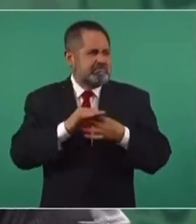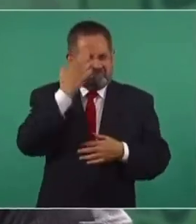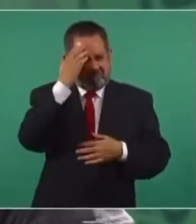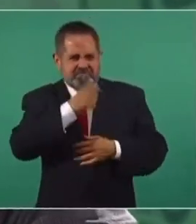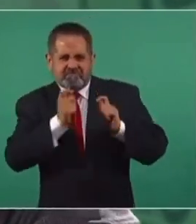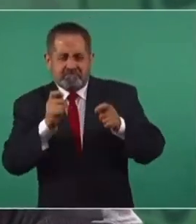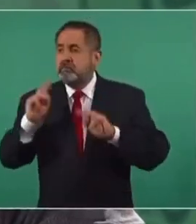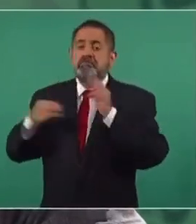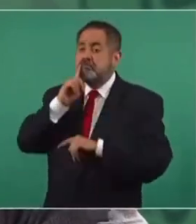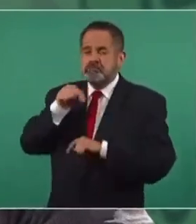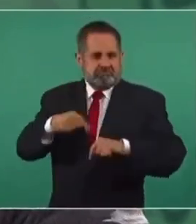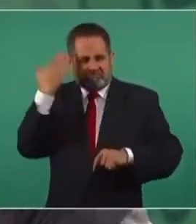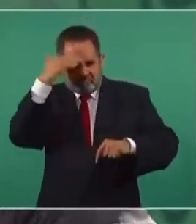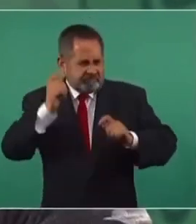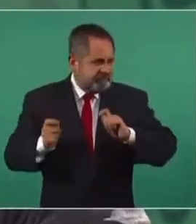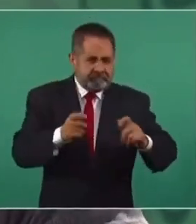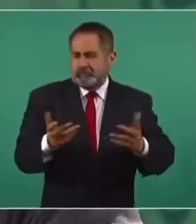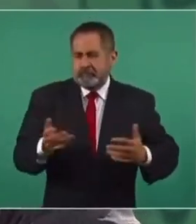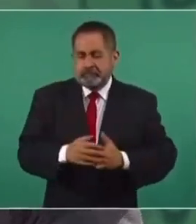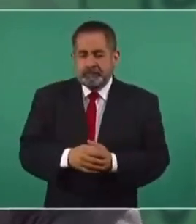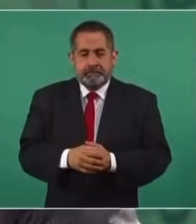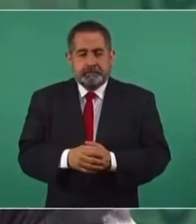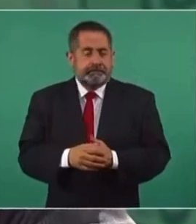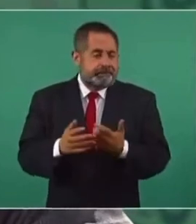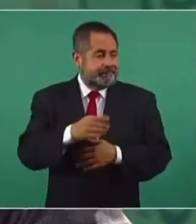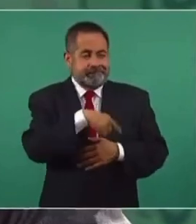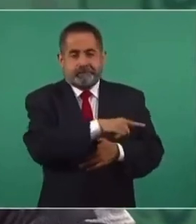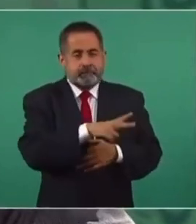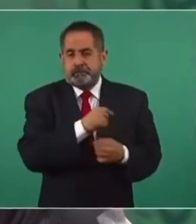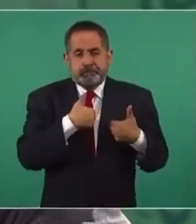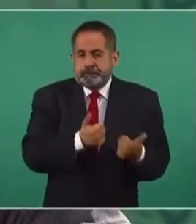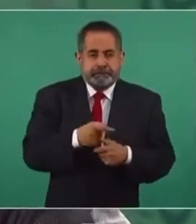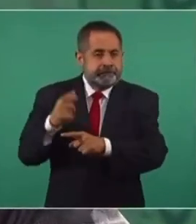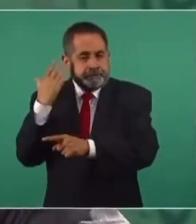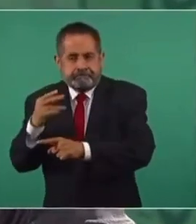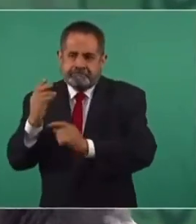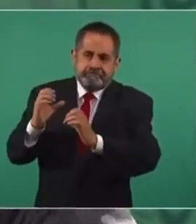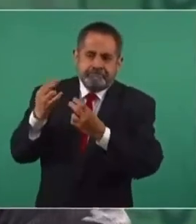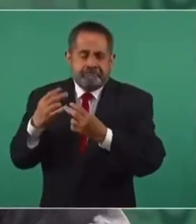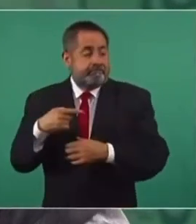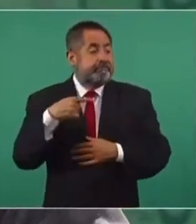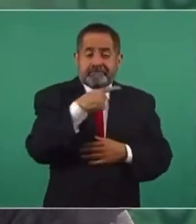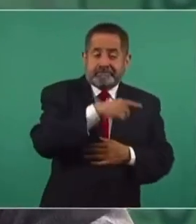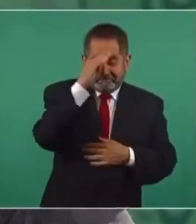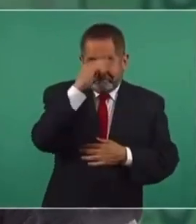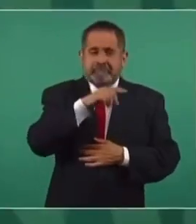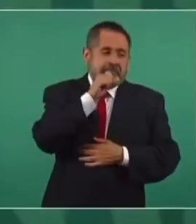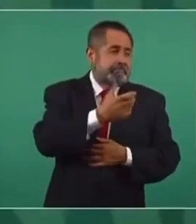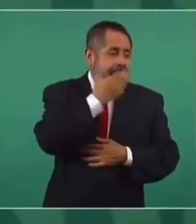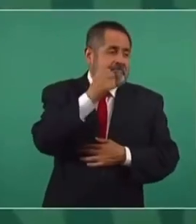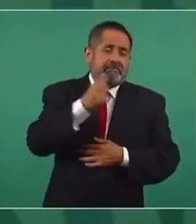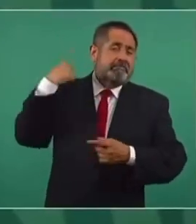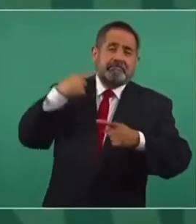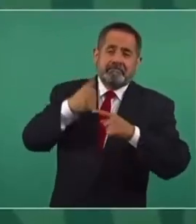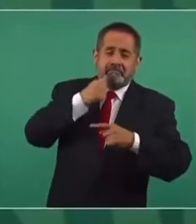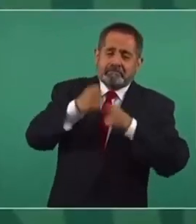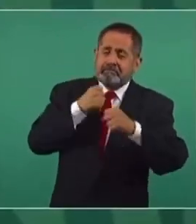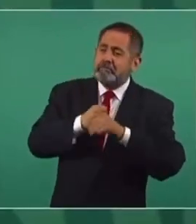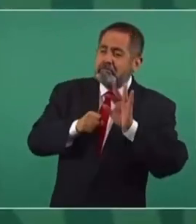del mundo. Entonces, no lo han entendido algunos que piensan que con las mismas prácticas de